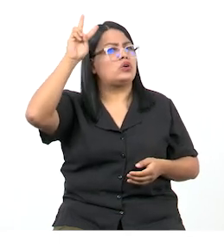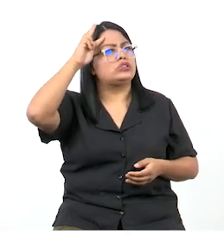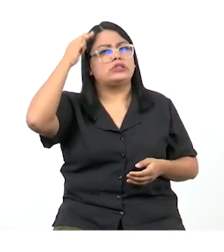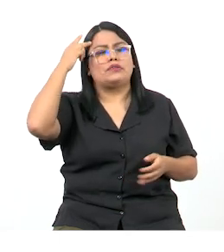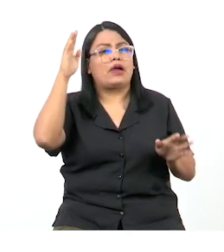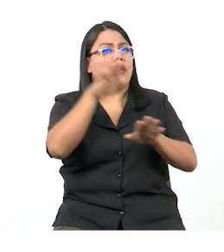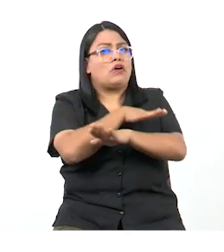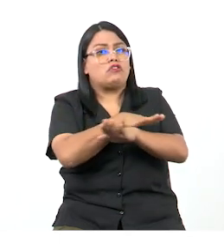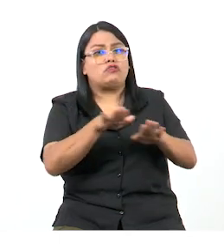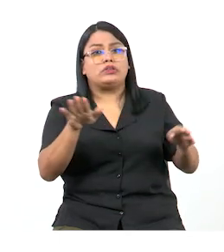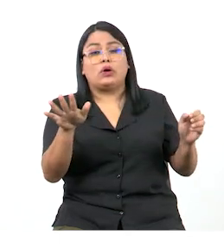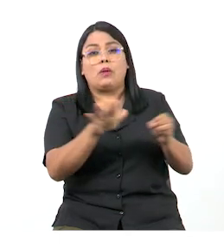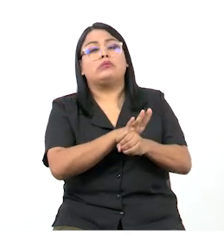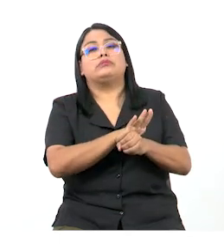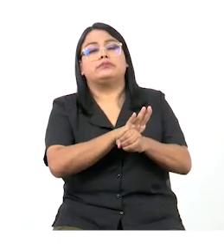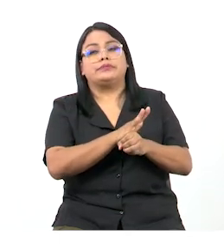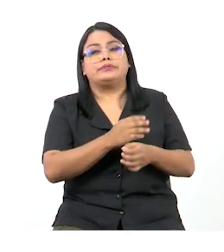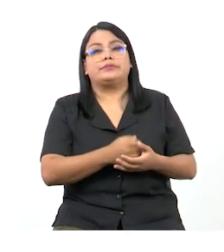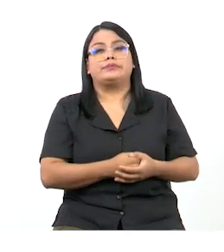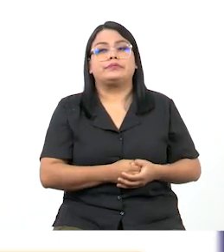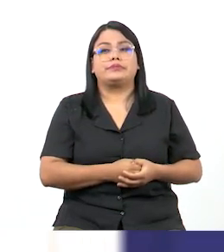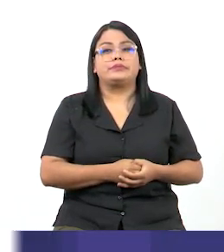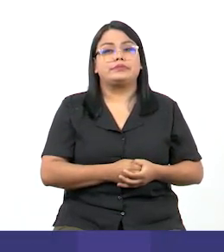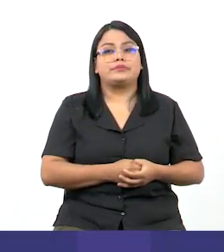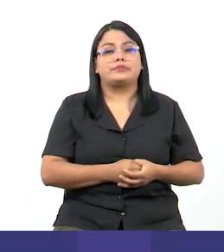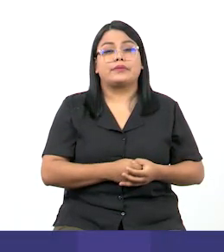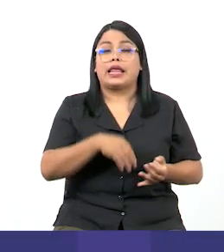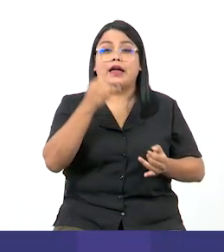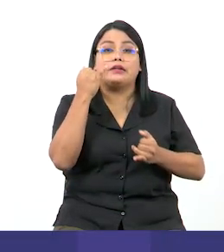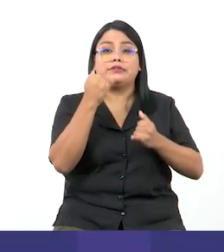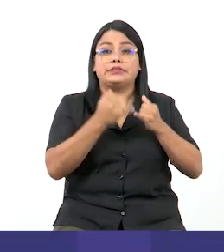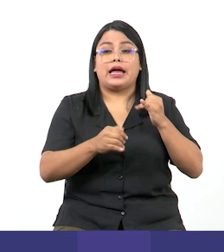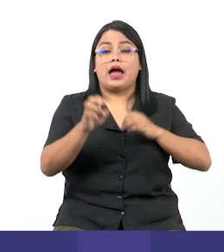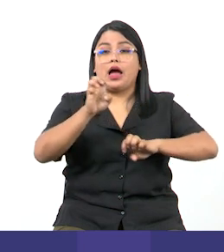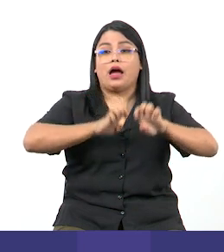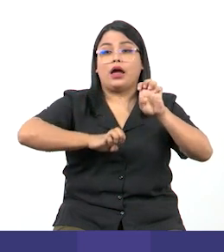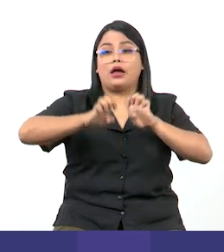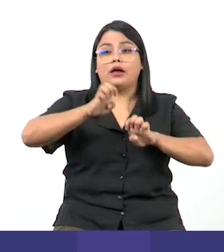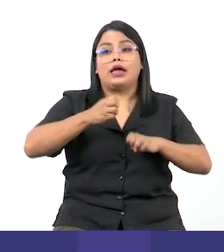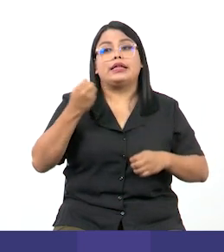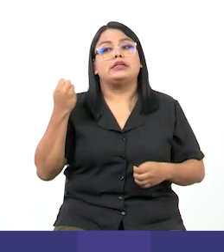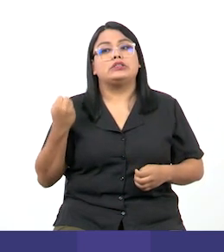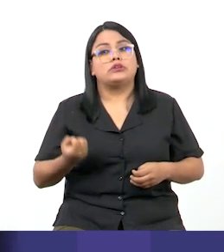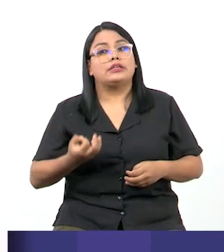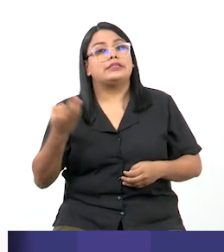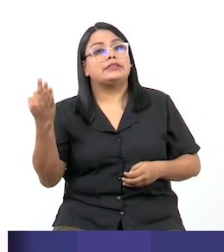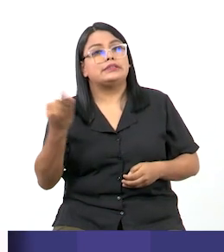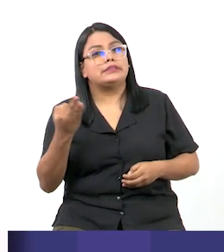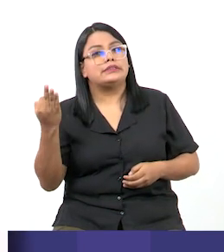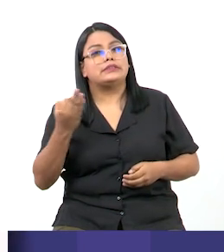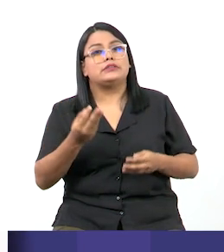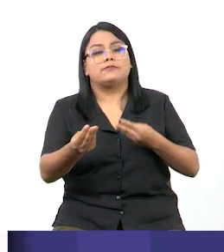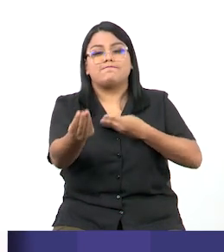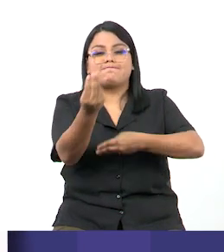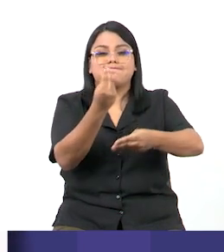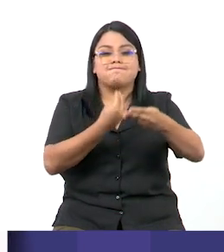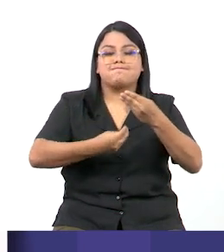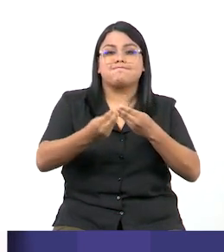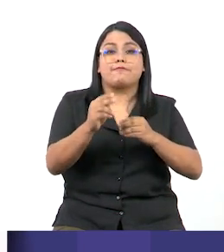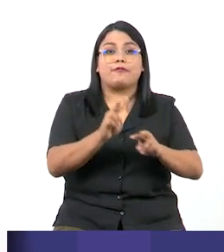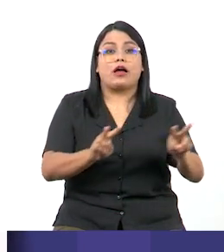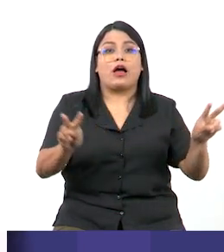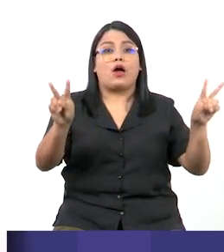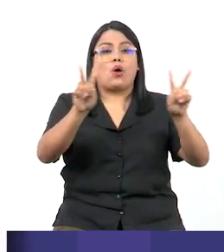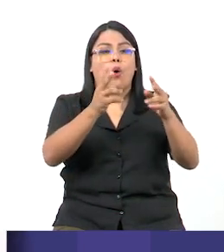de aprendizaje y no se dan por terminados completamente los productos. Al finalizar de evaluar, el estudiante